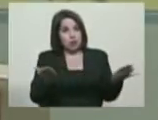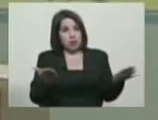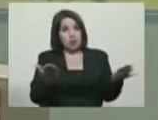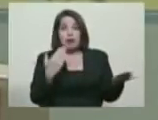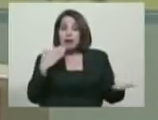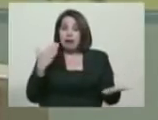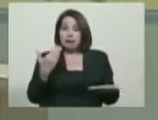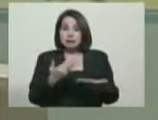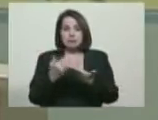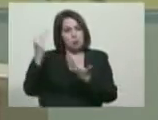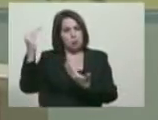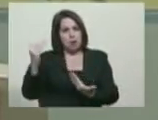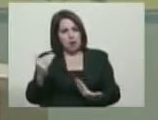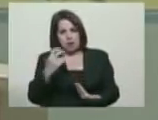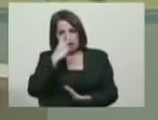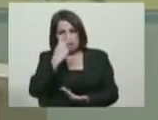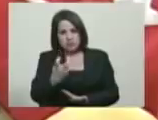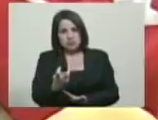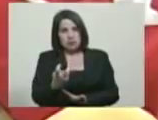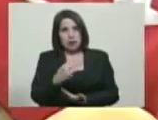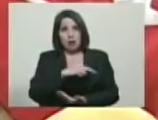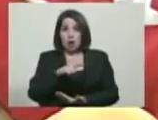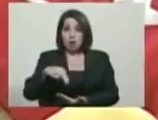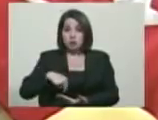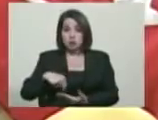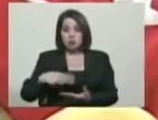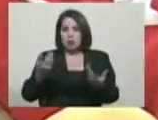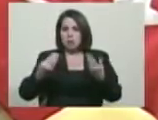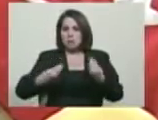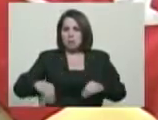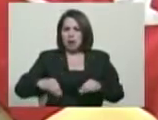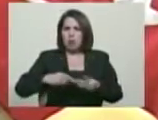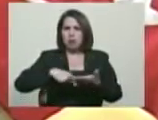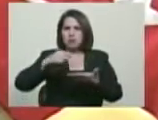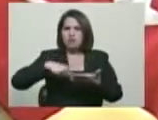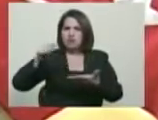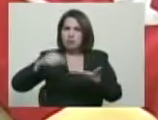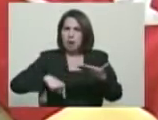firmado acuerdos para seguir avanzando en el desarrollo